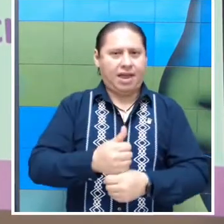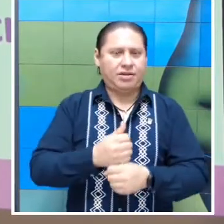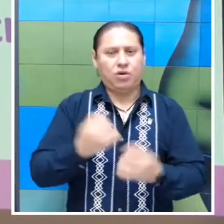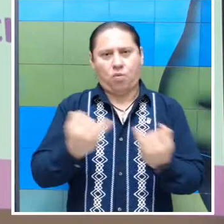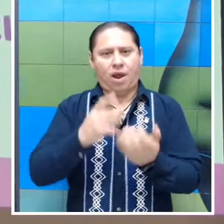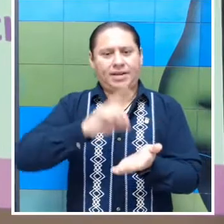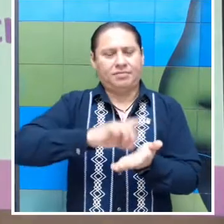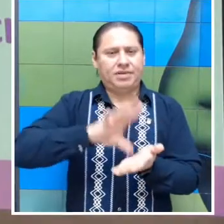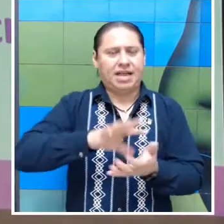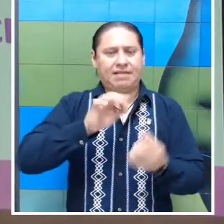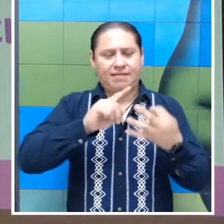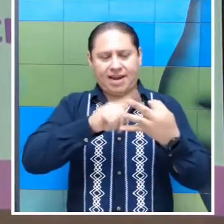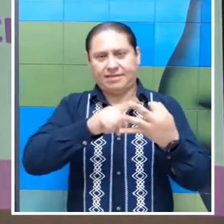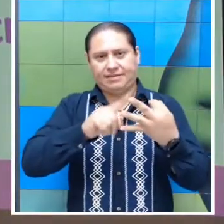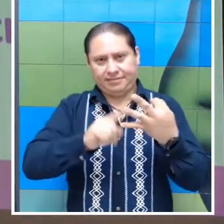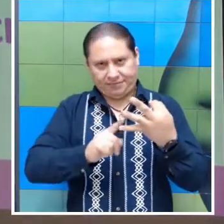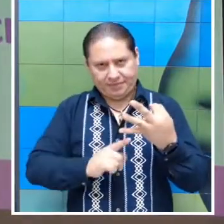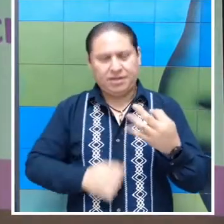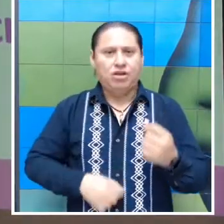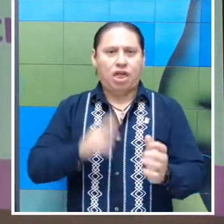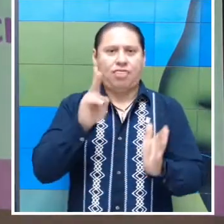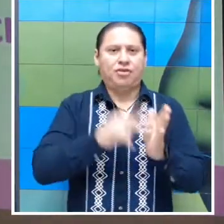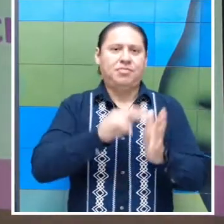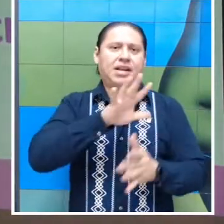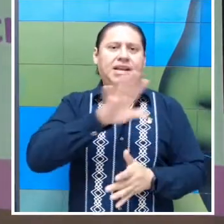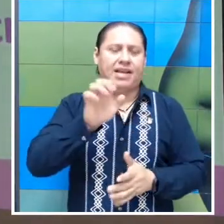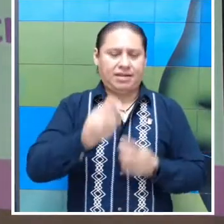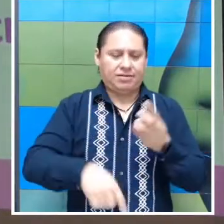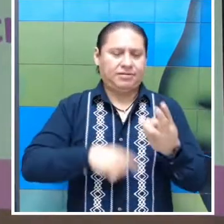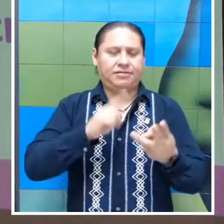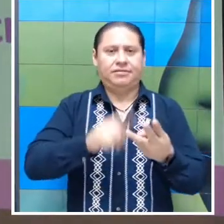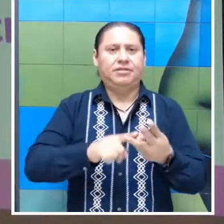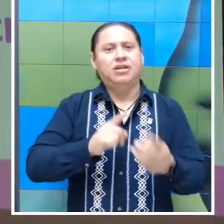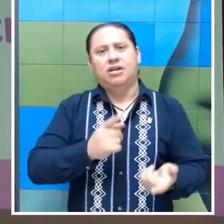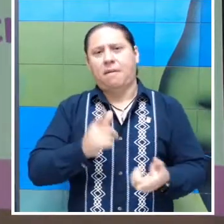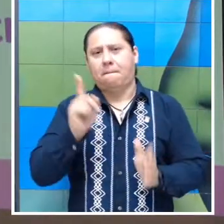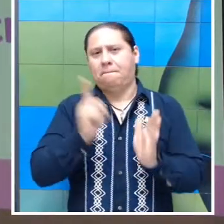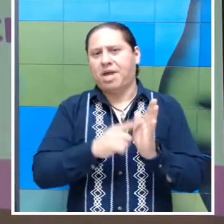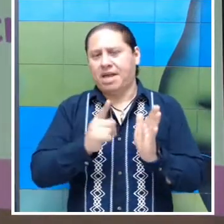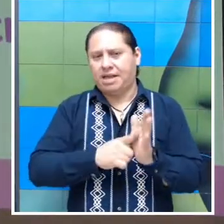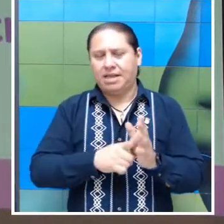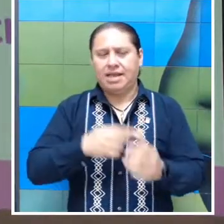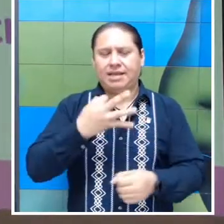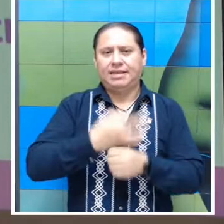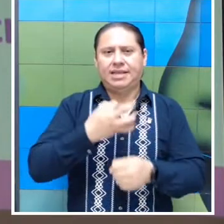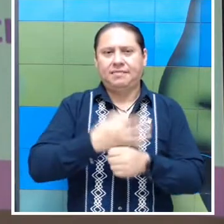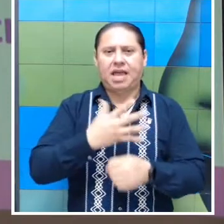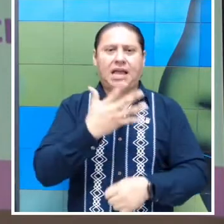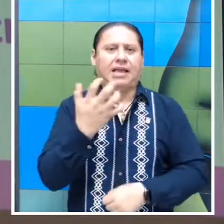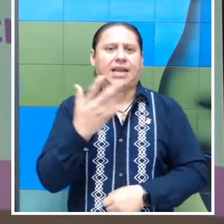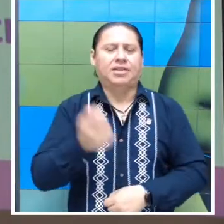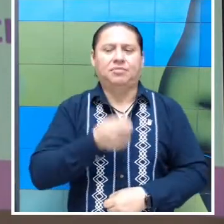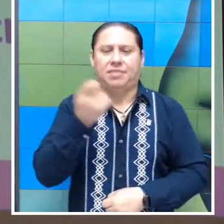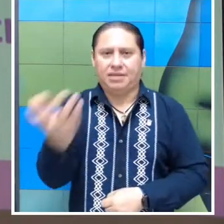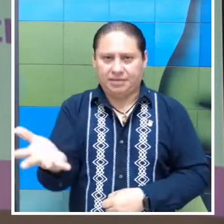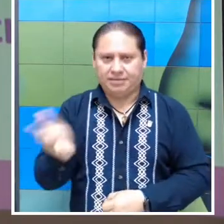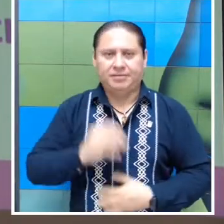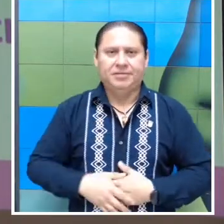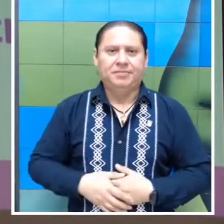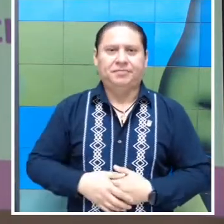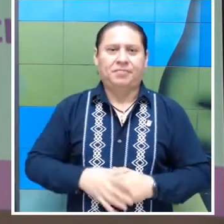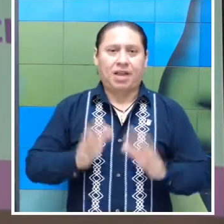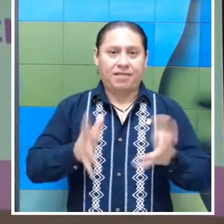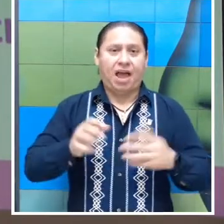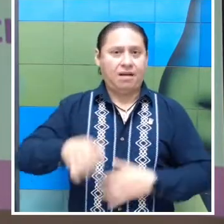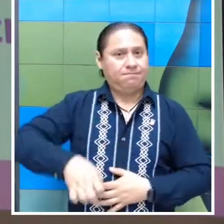tendremos 3 lugares. El primer lugar, 2.500 pesos, el segundo lugar, 1.000 pesos y el tercer lugar, 500 pesos.